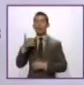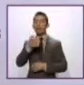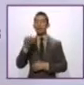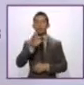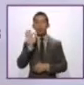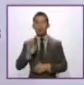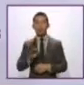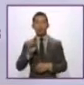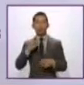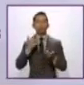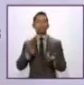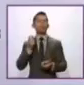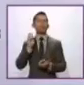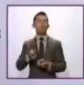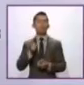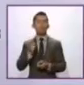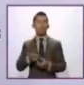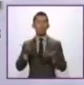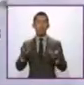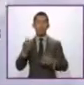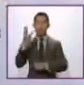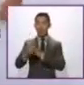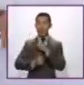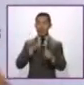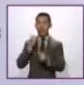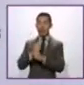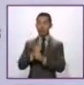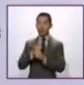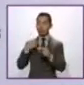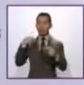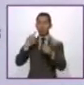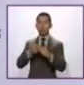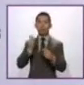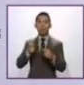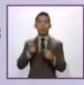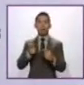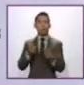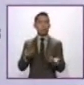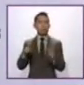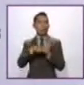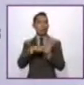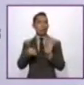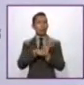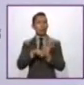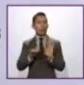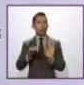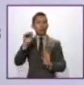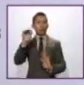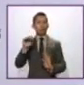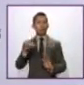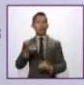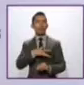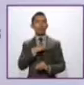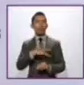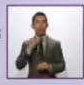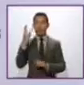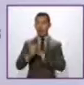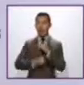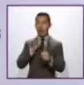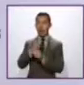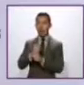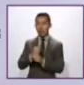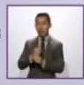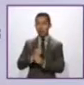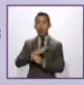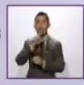600%. Solamente en 3 años. Yo me pregunto, para tener esos números en 3 años y haber bajado